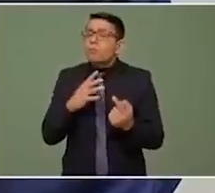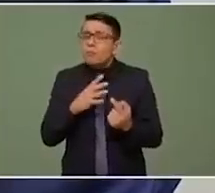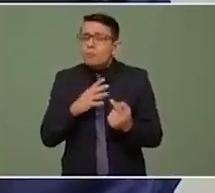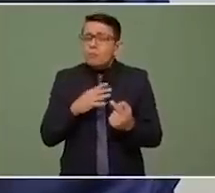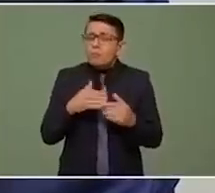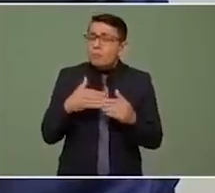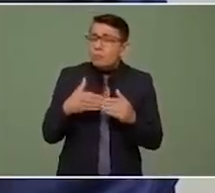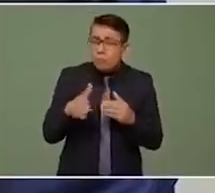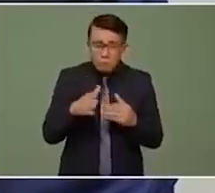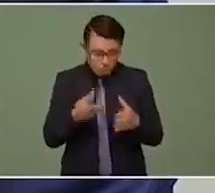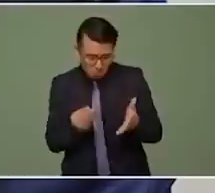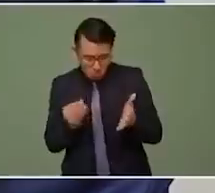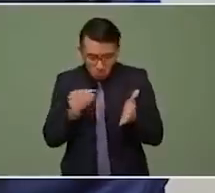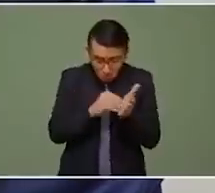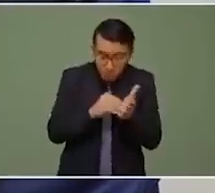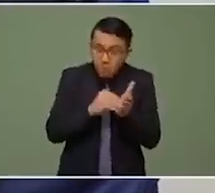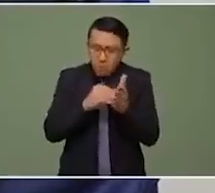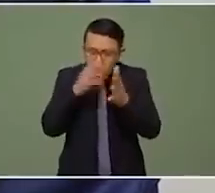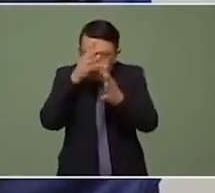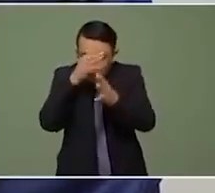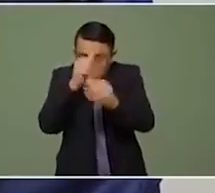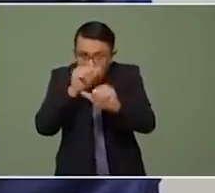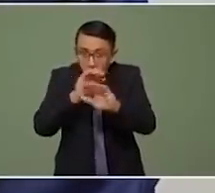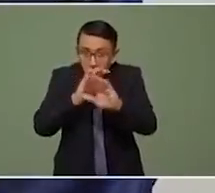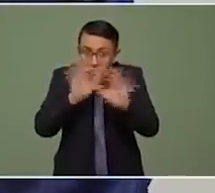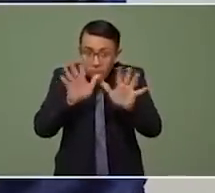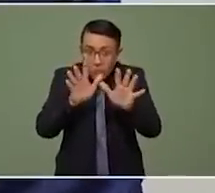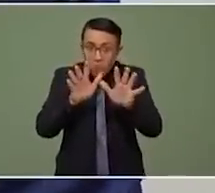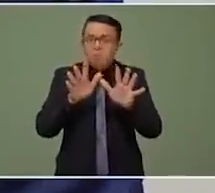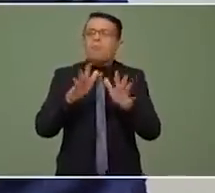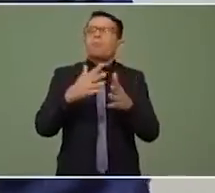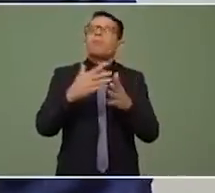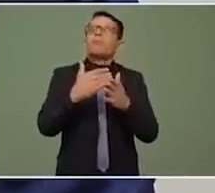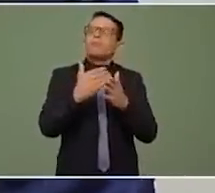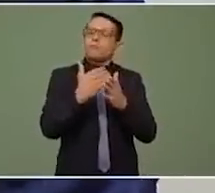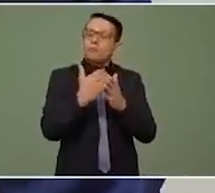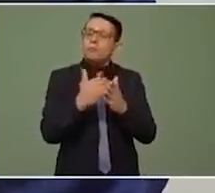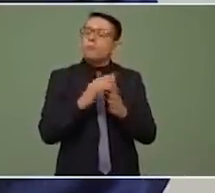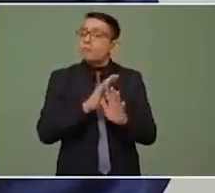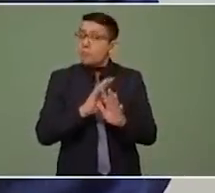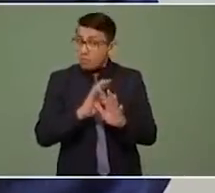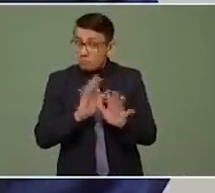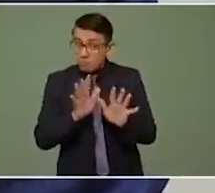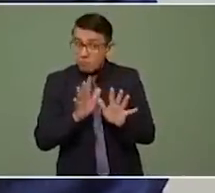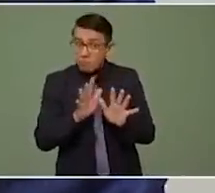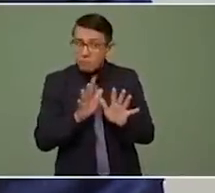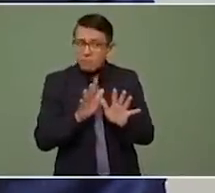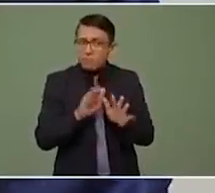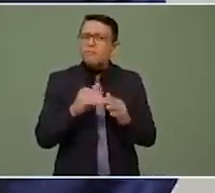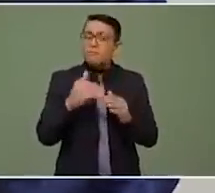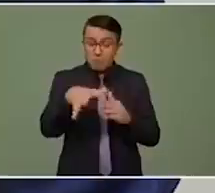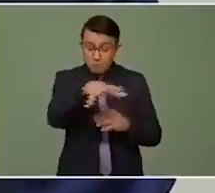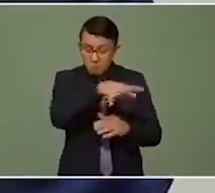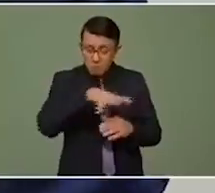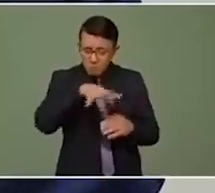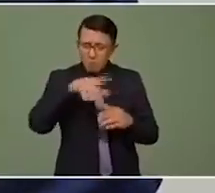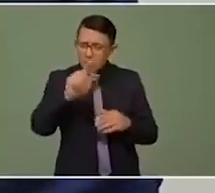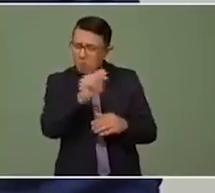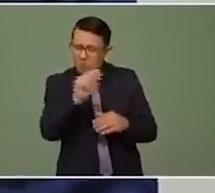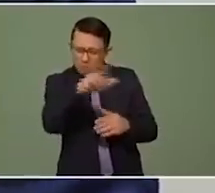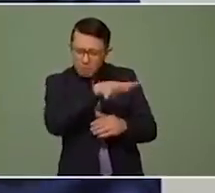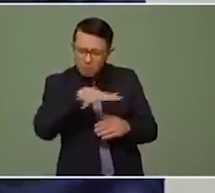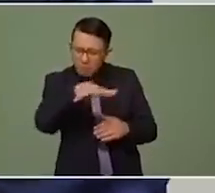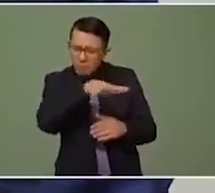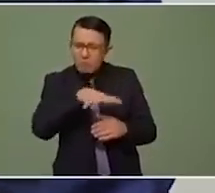partir de la aplicación de este mando especial en la laguna se